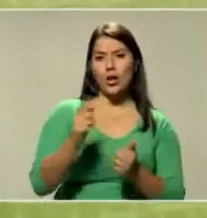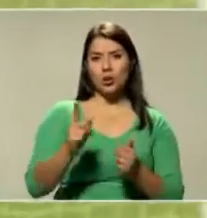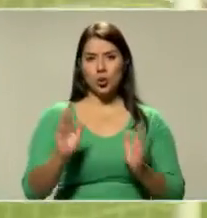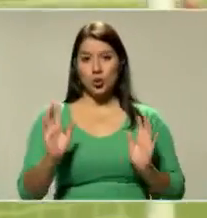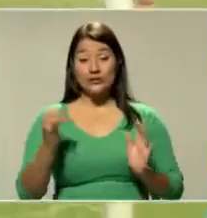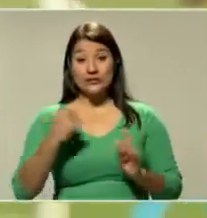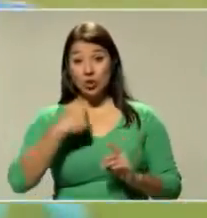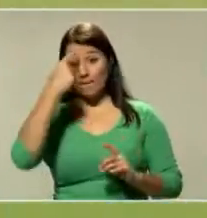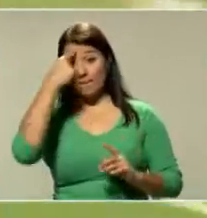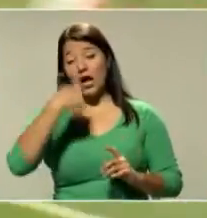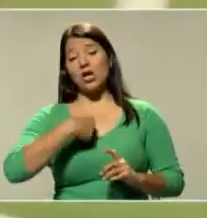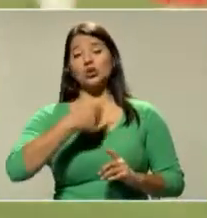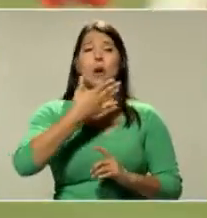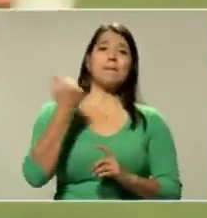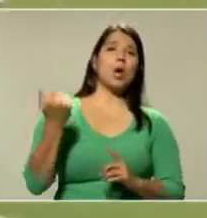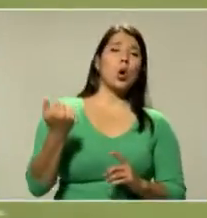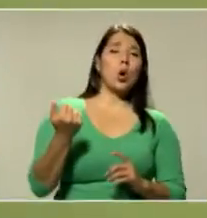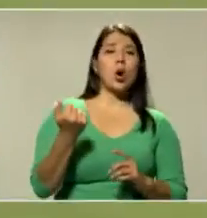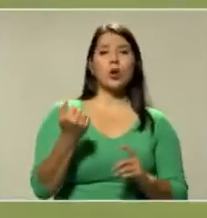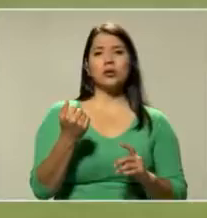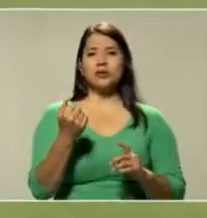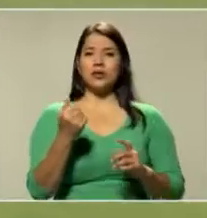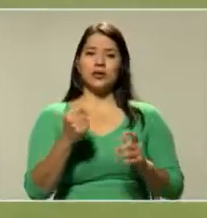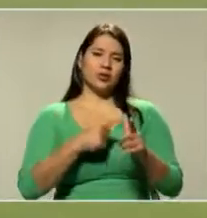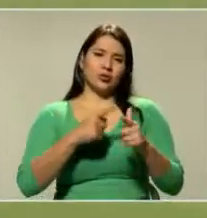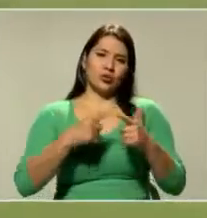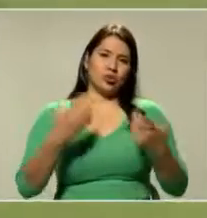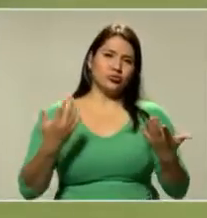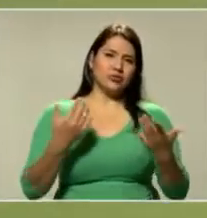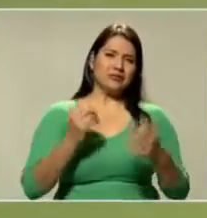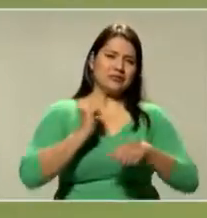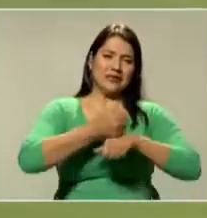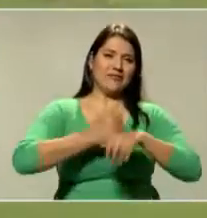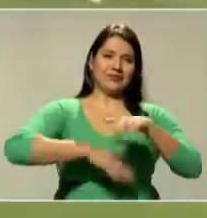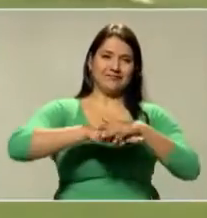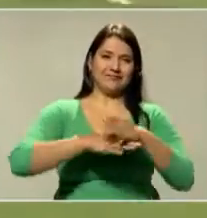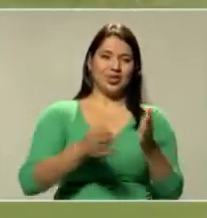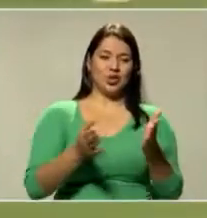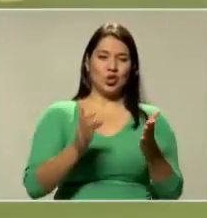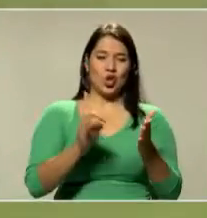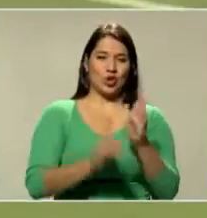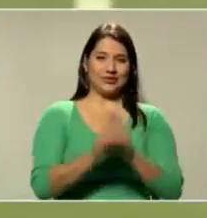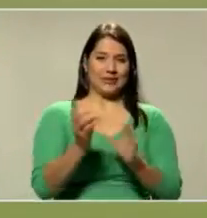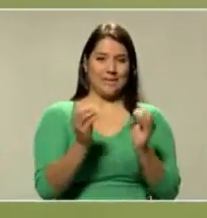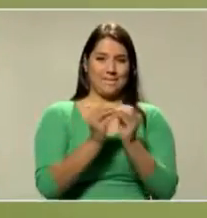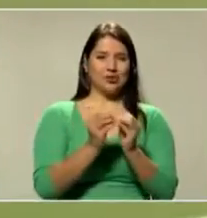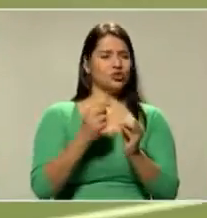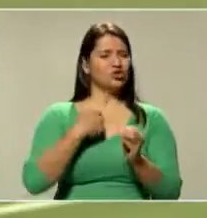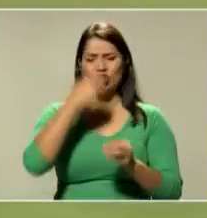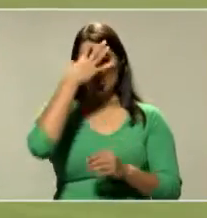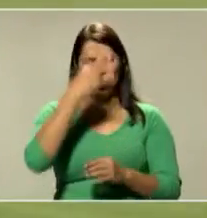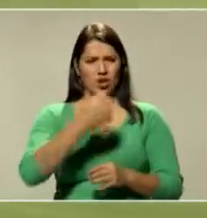dice que es el mejor y lamentablemente le pone un techo. Entonces yo sinceramente no me creo el